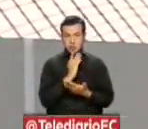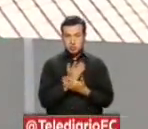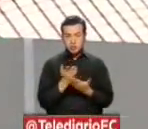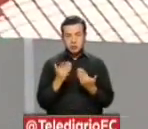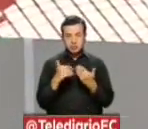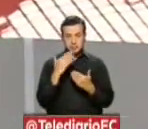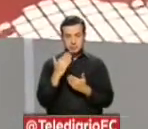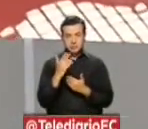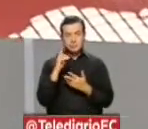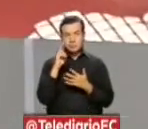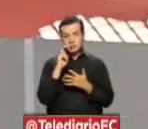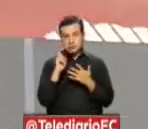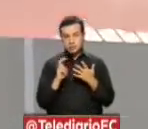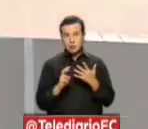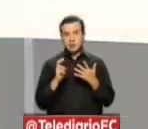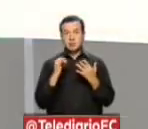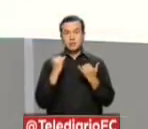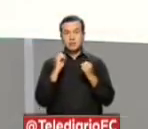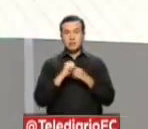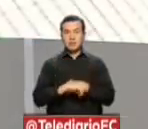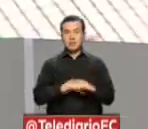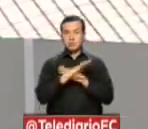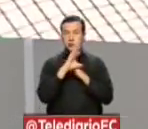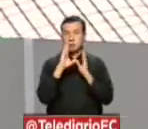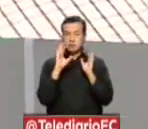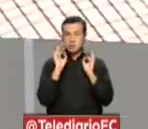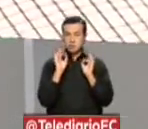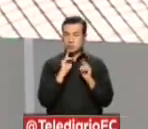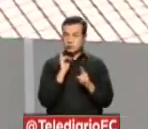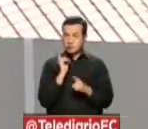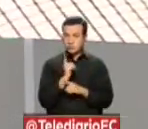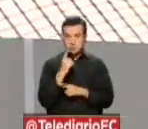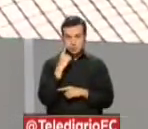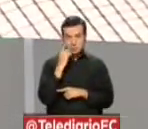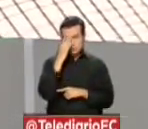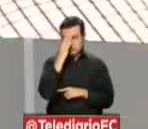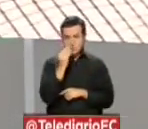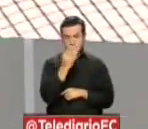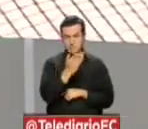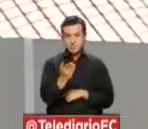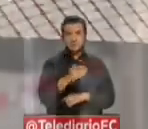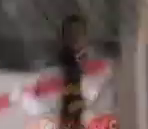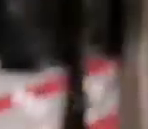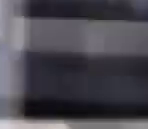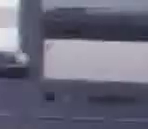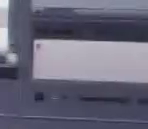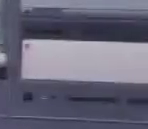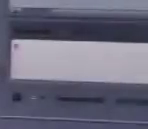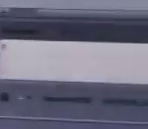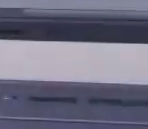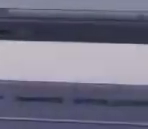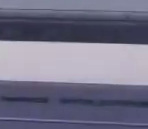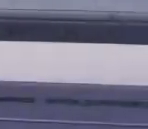Unidas. Temas e invitados esta mañana aquí en Primera Impresión. Buenos días.